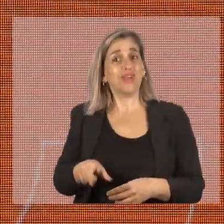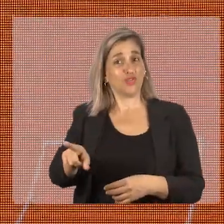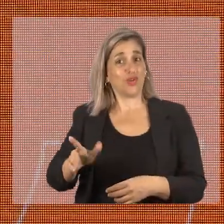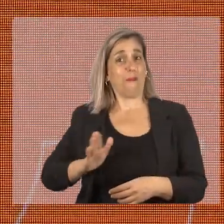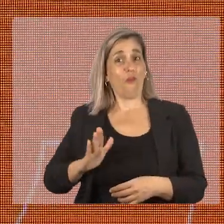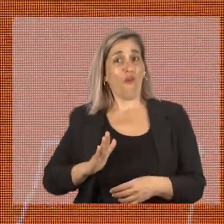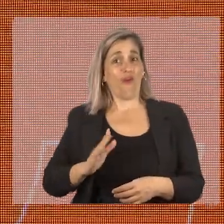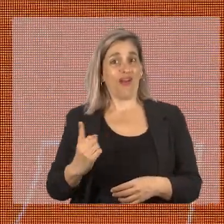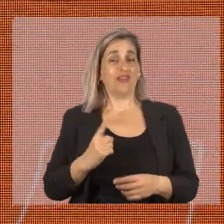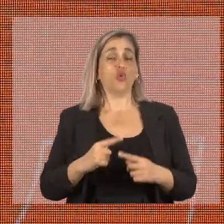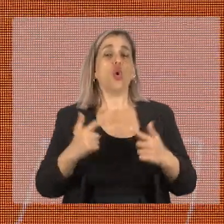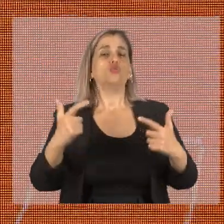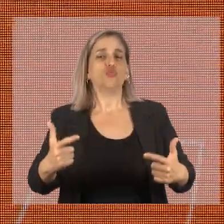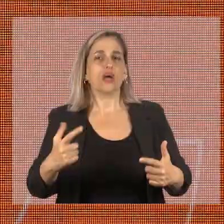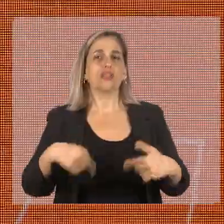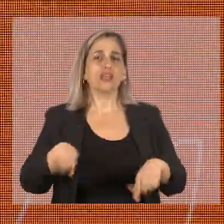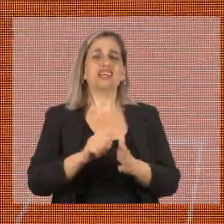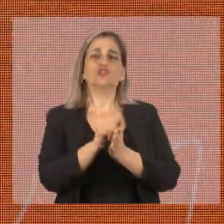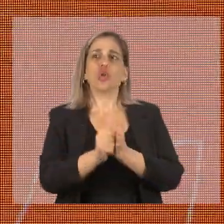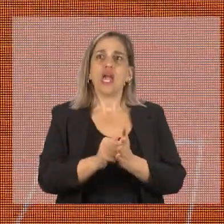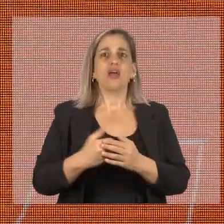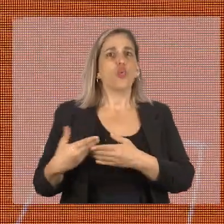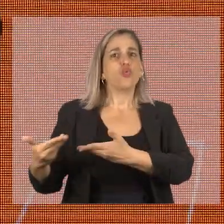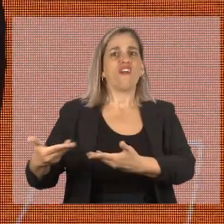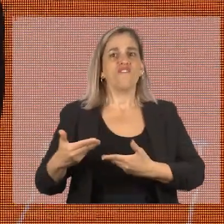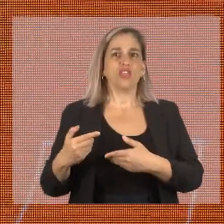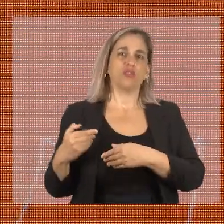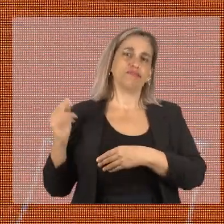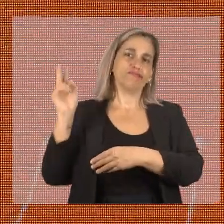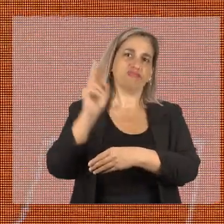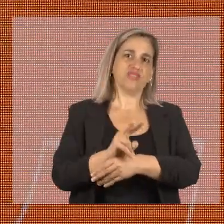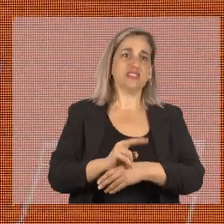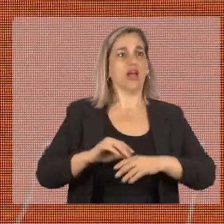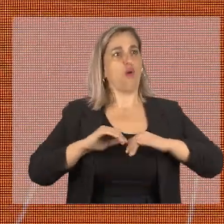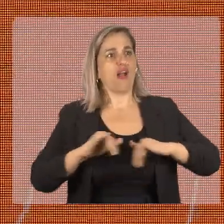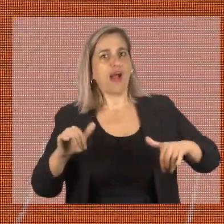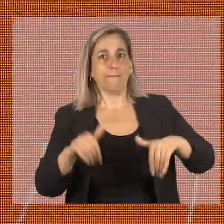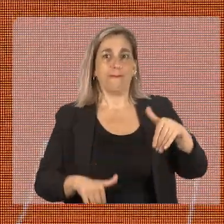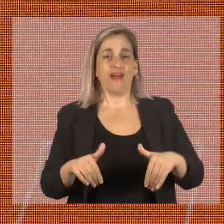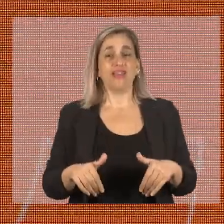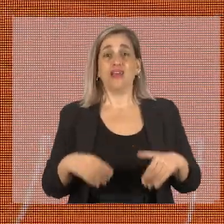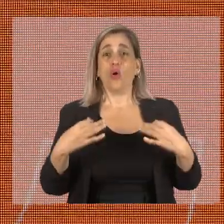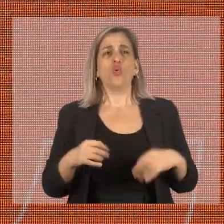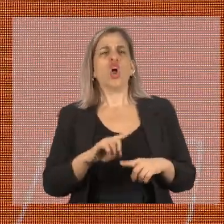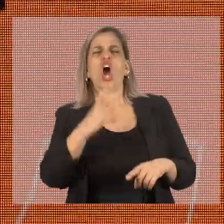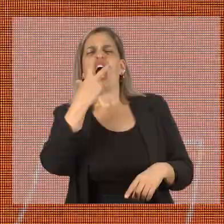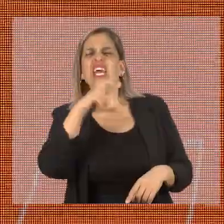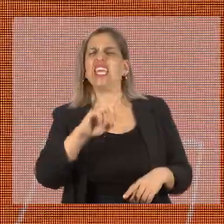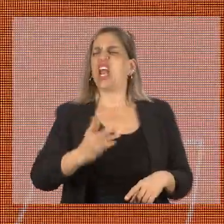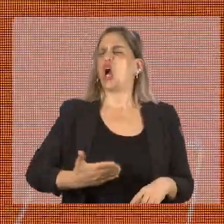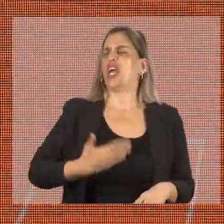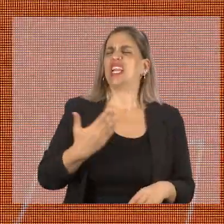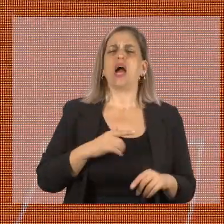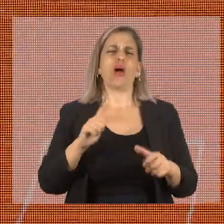gente que tuvo la suerte que la gente de Soriano nos llevó allí a hacer campaña, no grita,